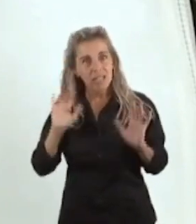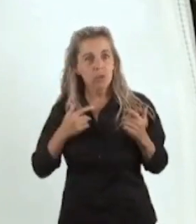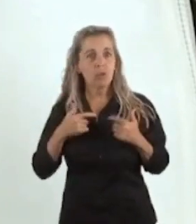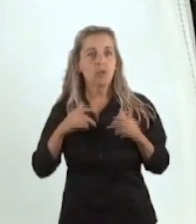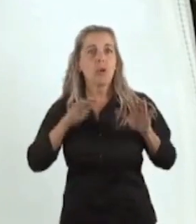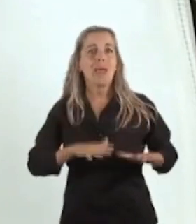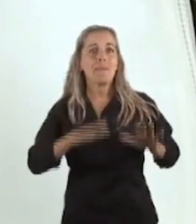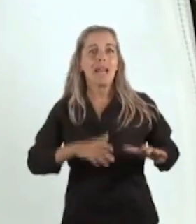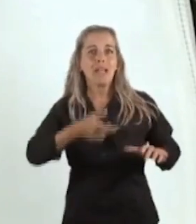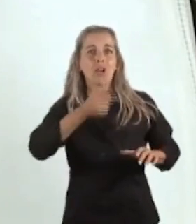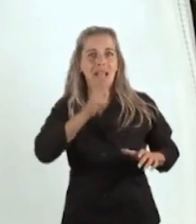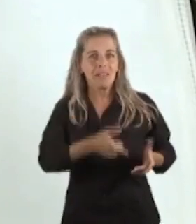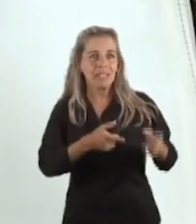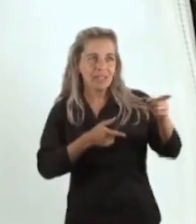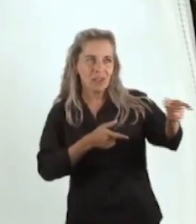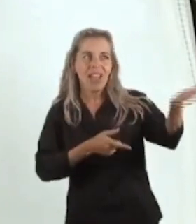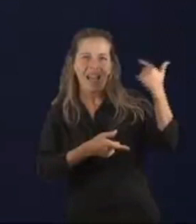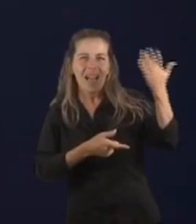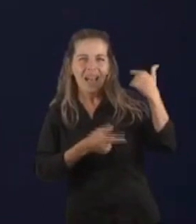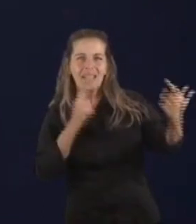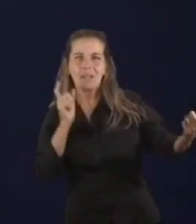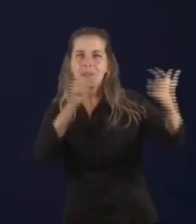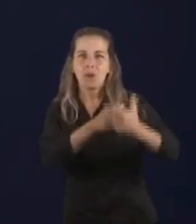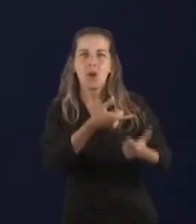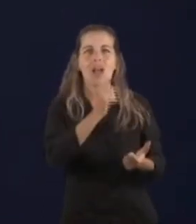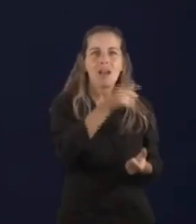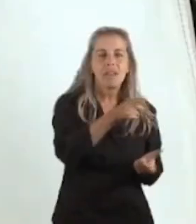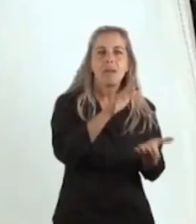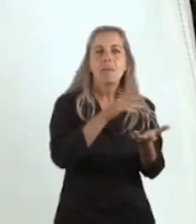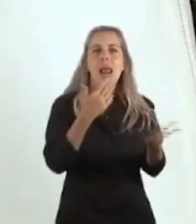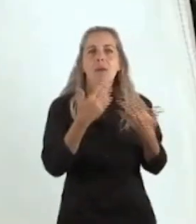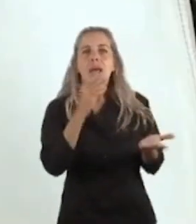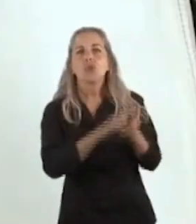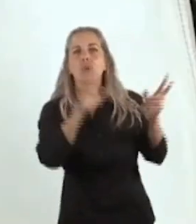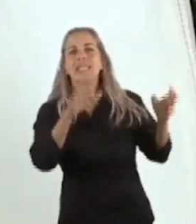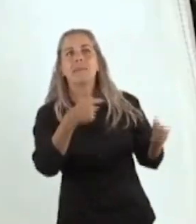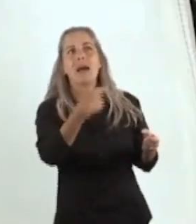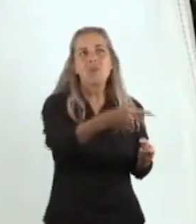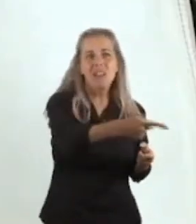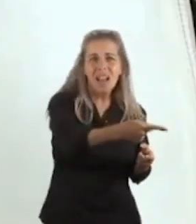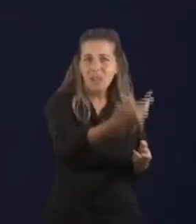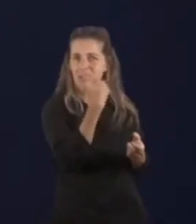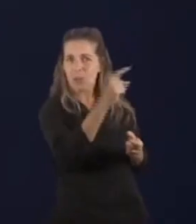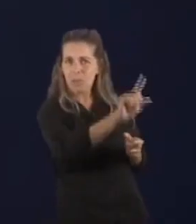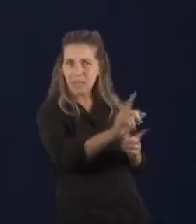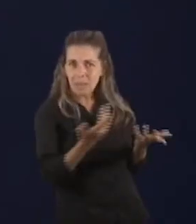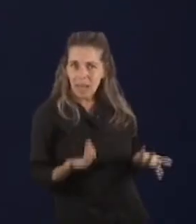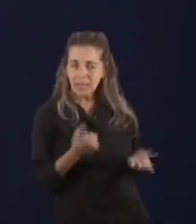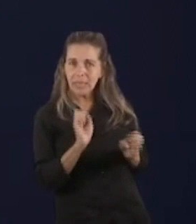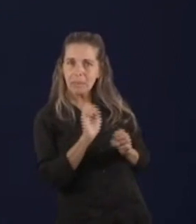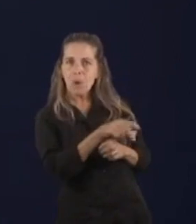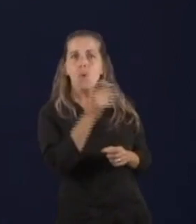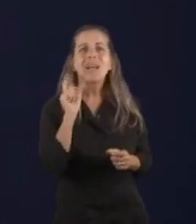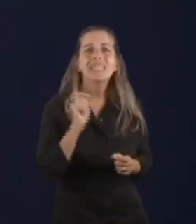el cafecito para ver el tema jubilados me escribiste no Ah yo esperaba su invitación no sabía que me tenía que auto invitar estoy un poco